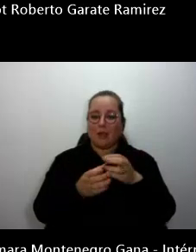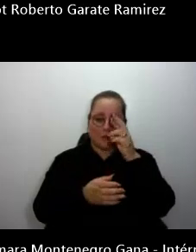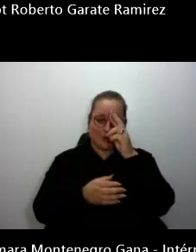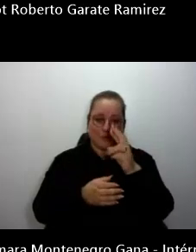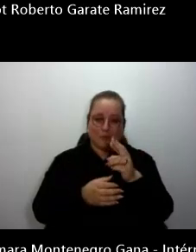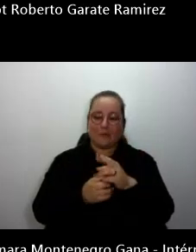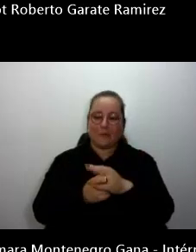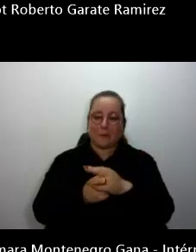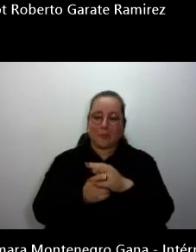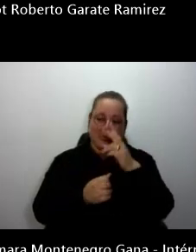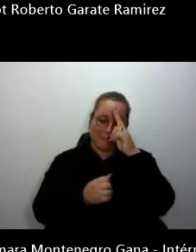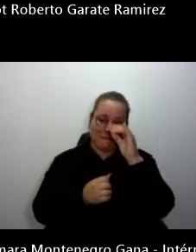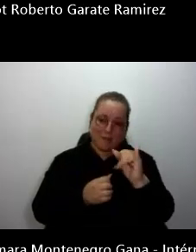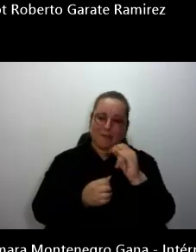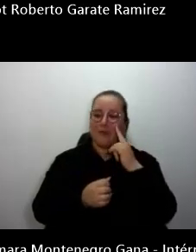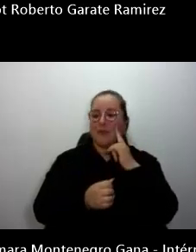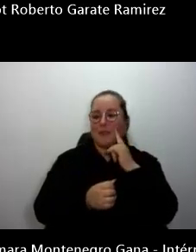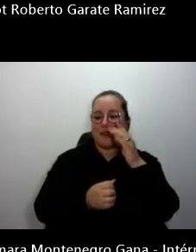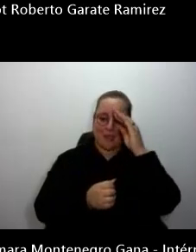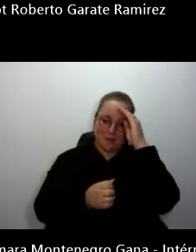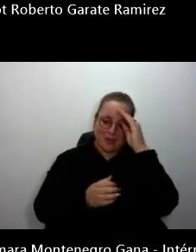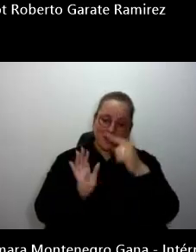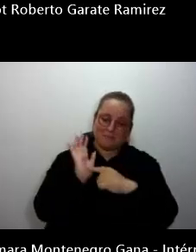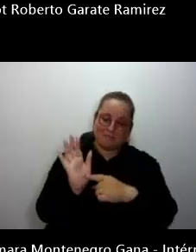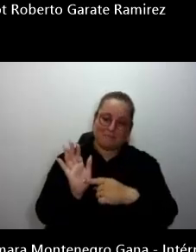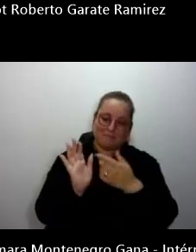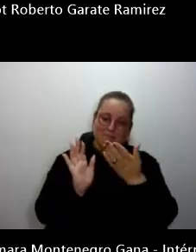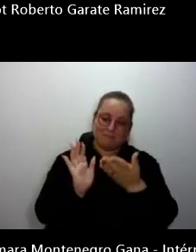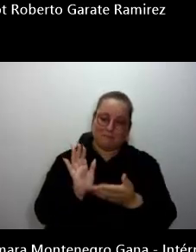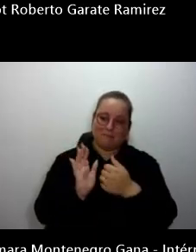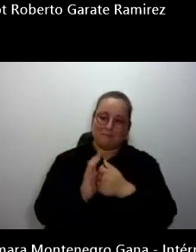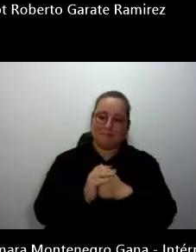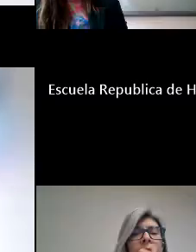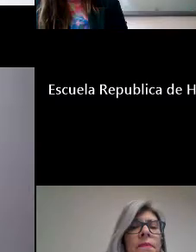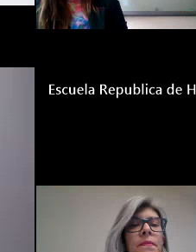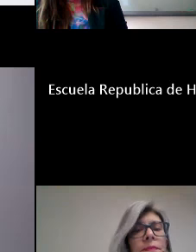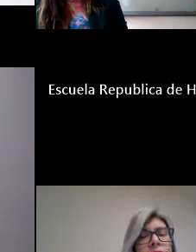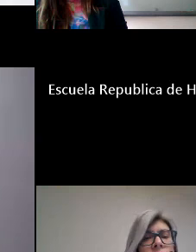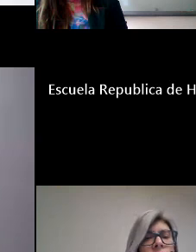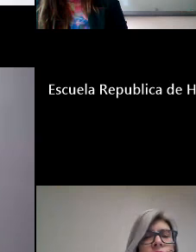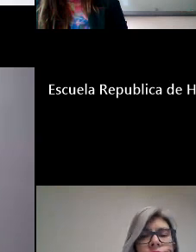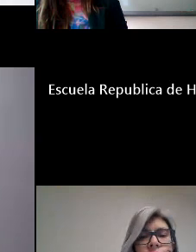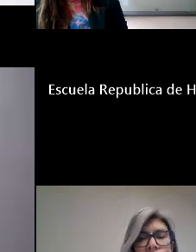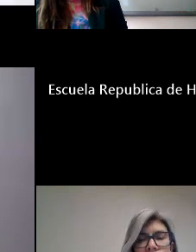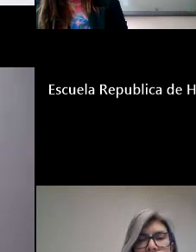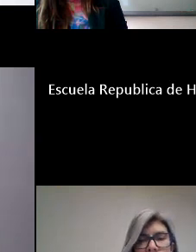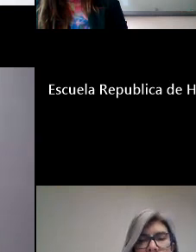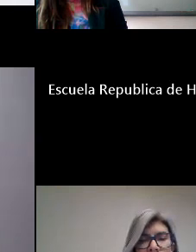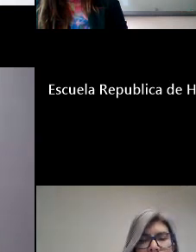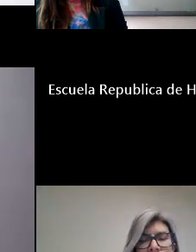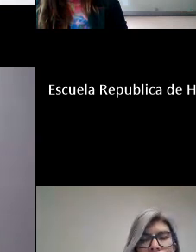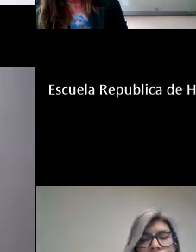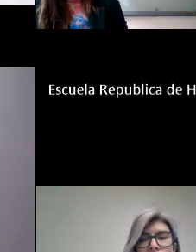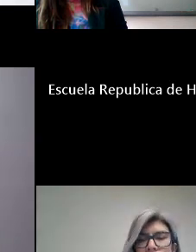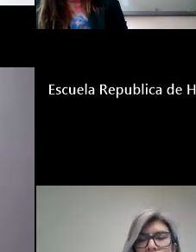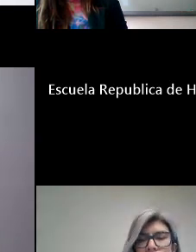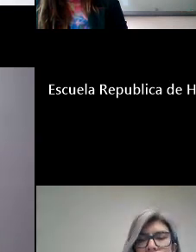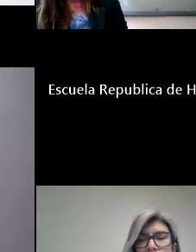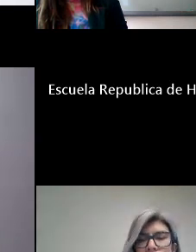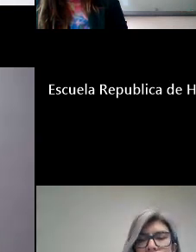presentó su experiencia, ¿cierto? Y aquí creo que había una pregunta específica para